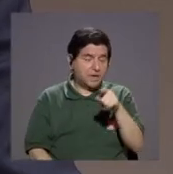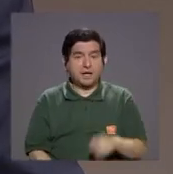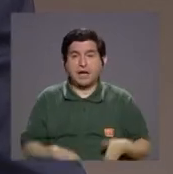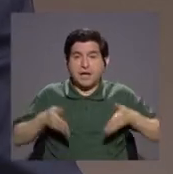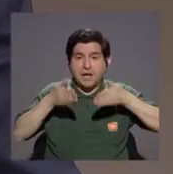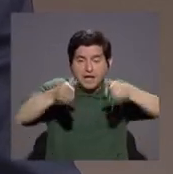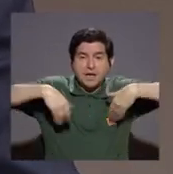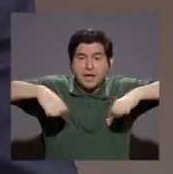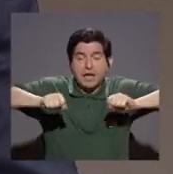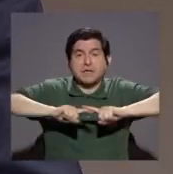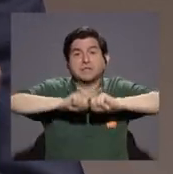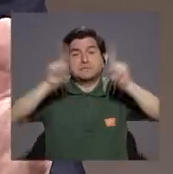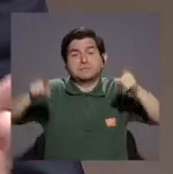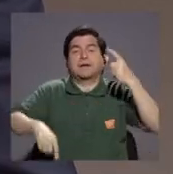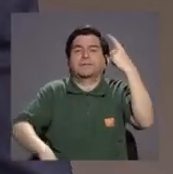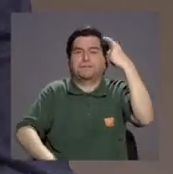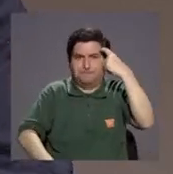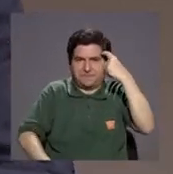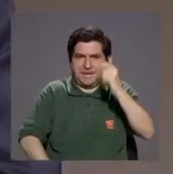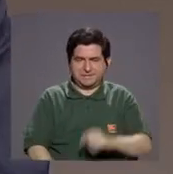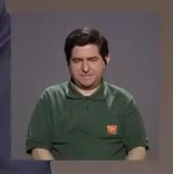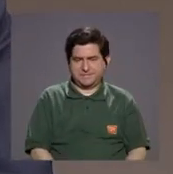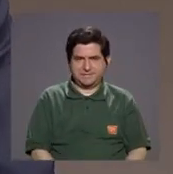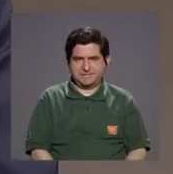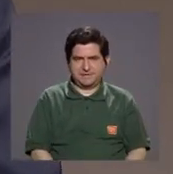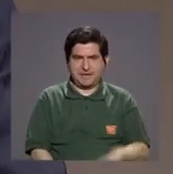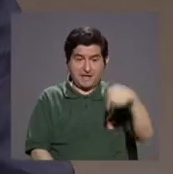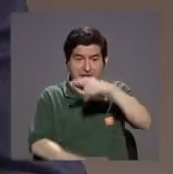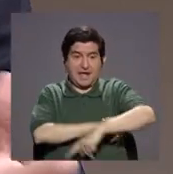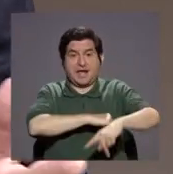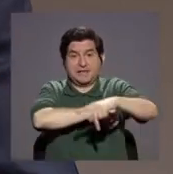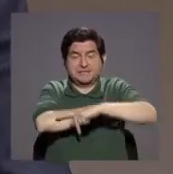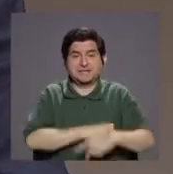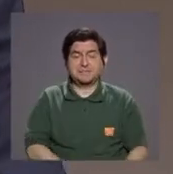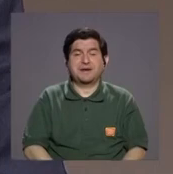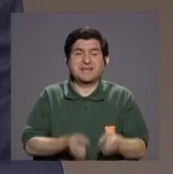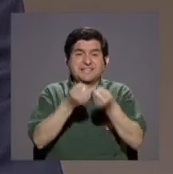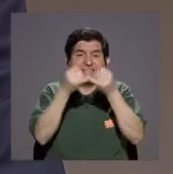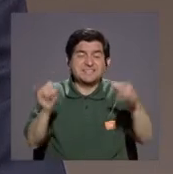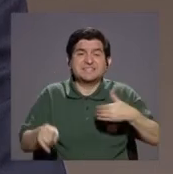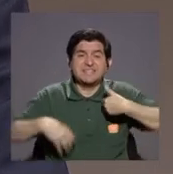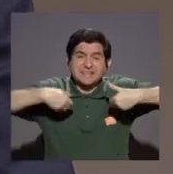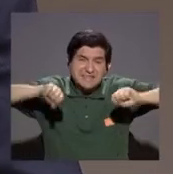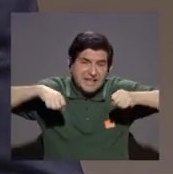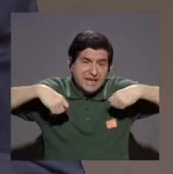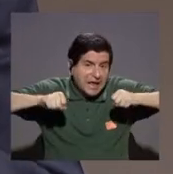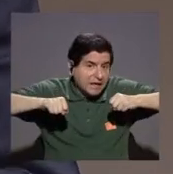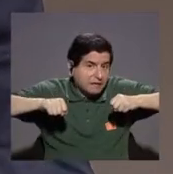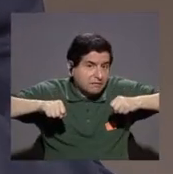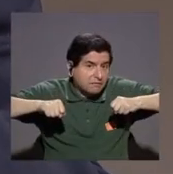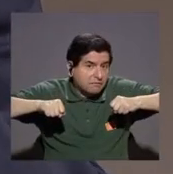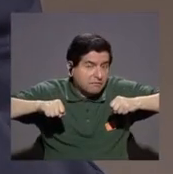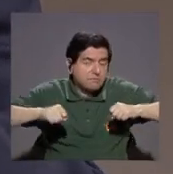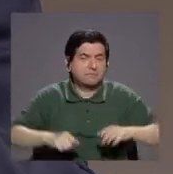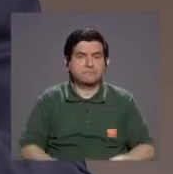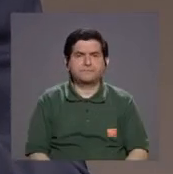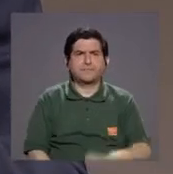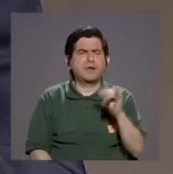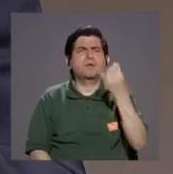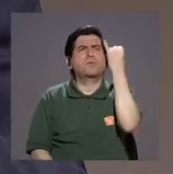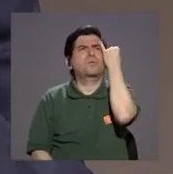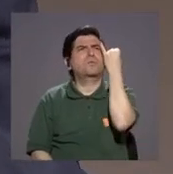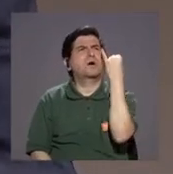calles pero bueno imaginémonos lo que fuera está este país si no hubieran motocicletas pero también veamos el